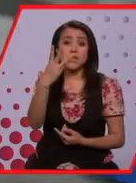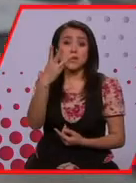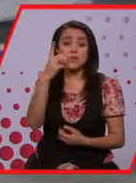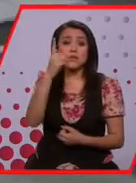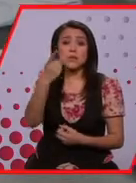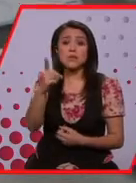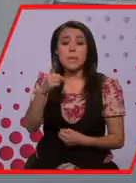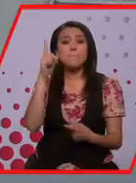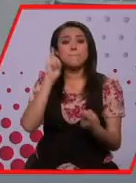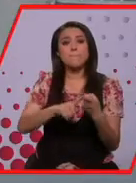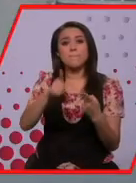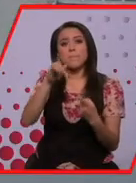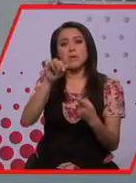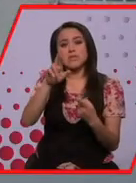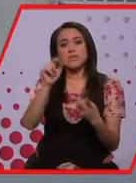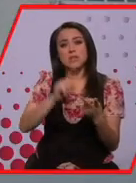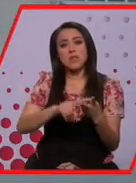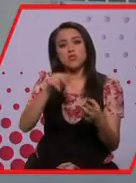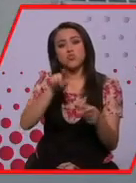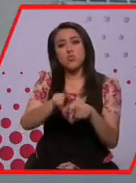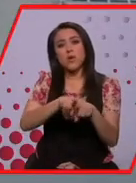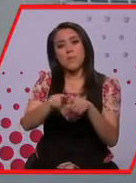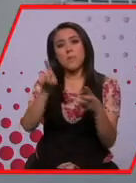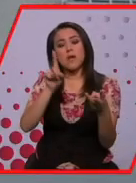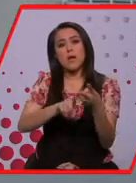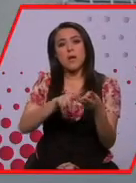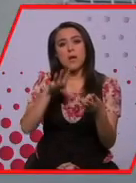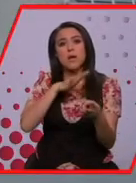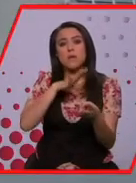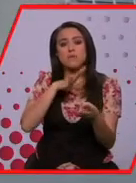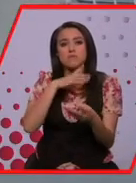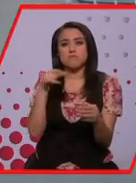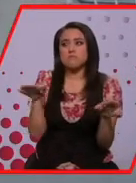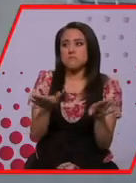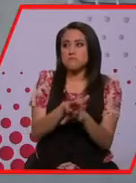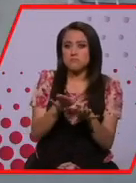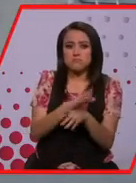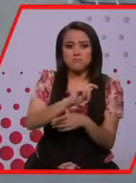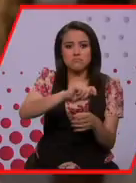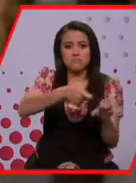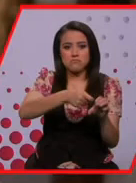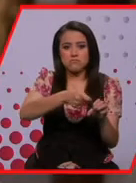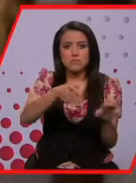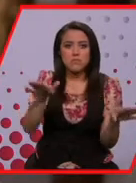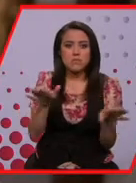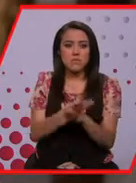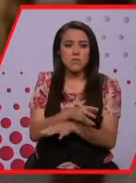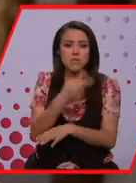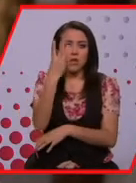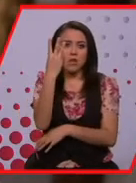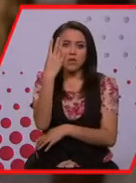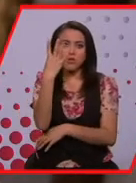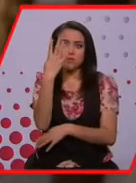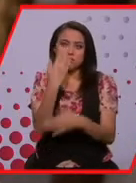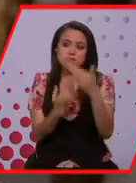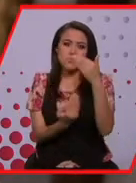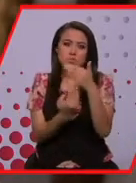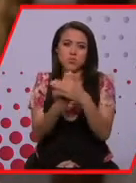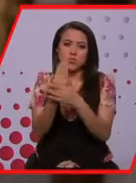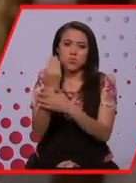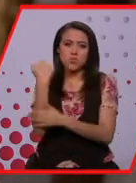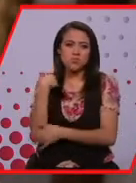su madre y su hermana se encontraron con que las chapas fueron cambiadas presuntamente por su amiga. Nos dieron las 3, 4 de la mañana. Yo